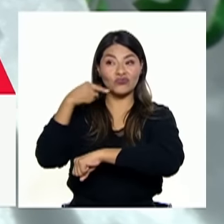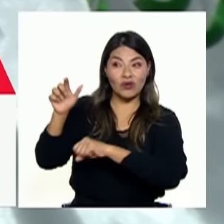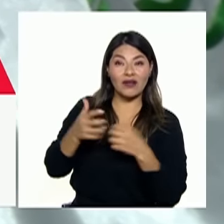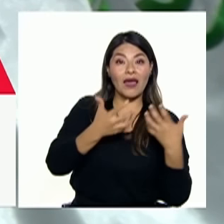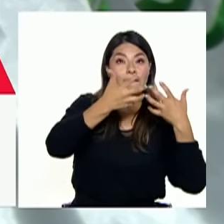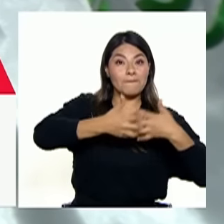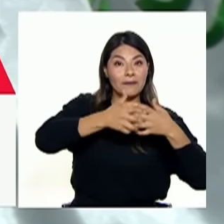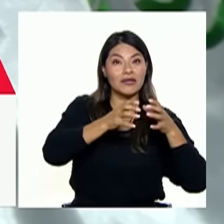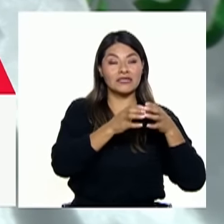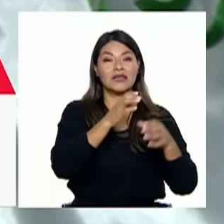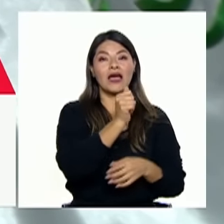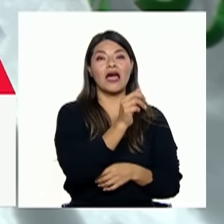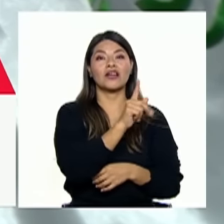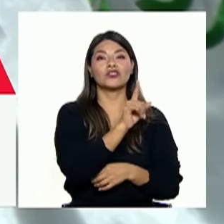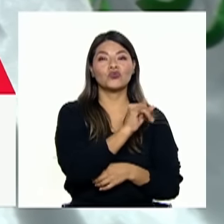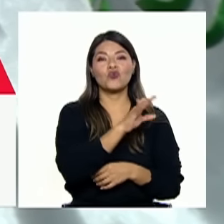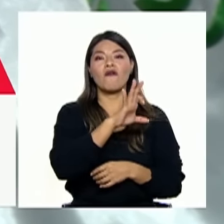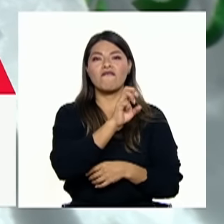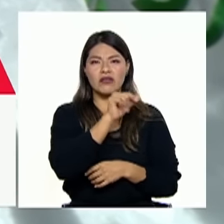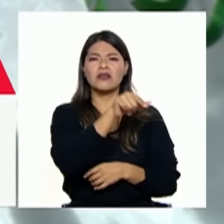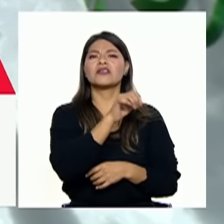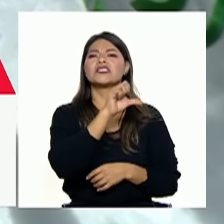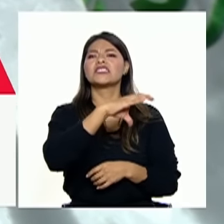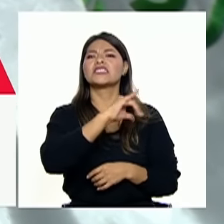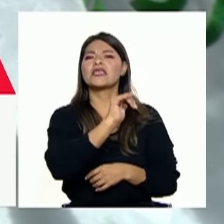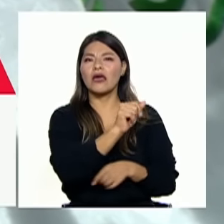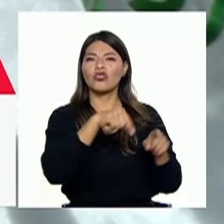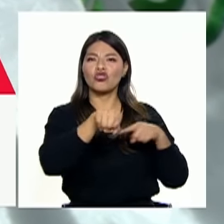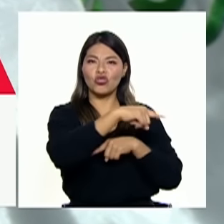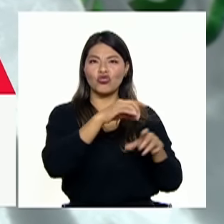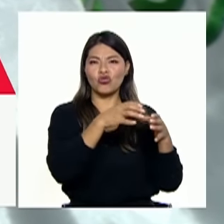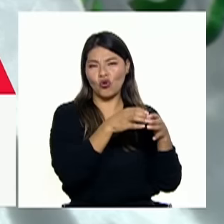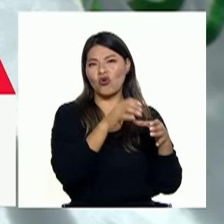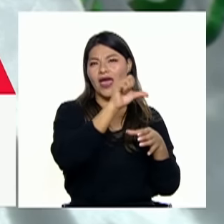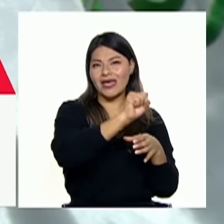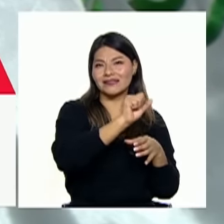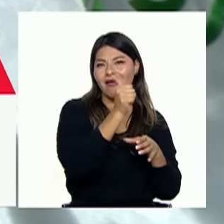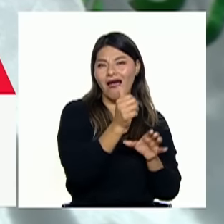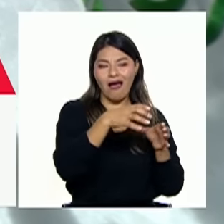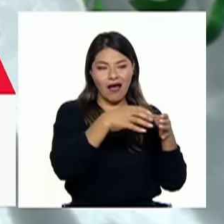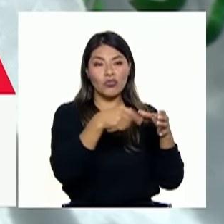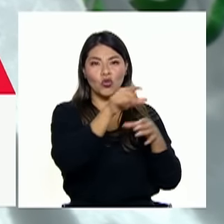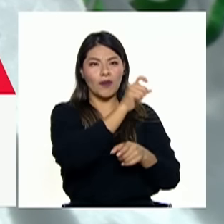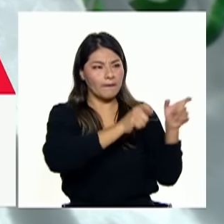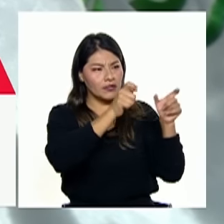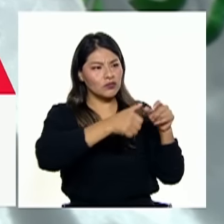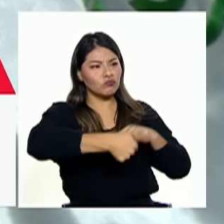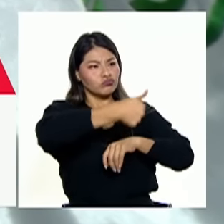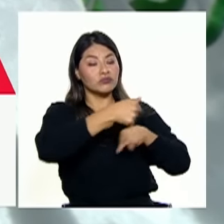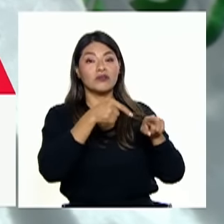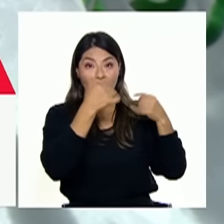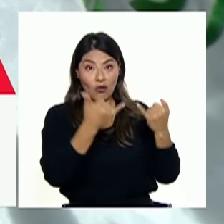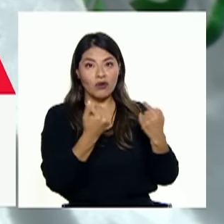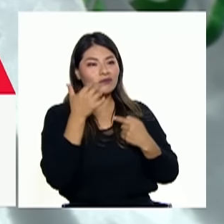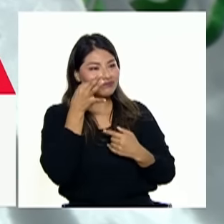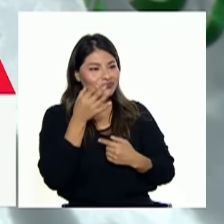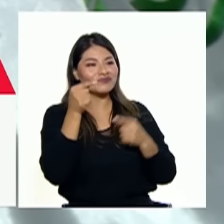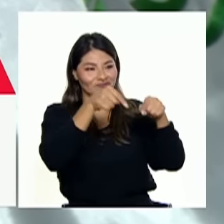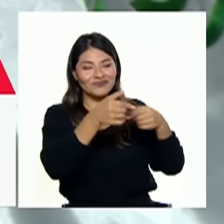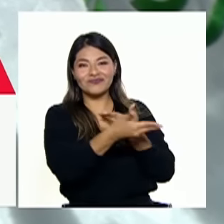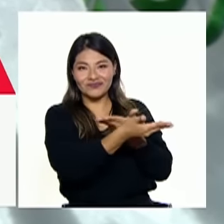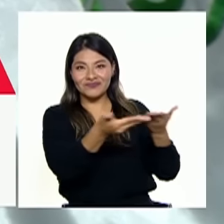Fil y Cía, Sociedad Anónima, cuyos directivos y representantes de los actuales propietarios se encuentran presentes esta noche.